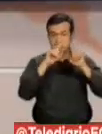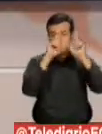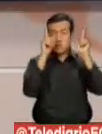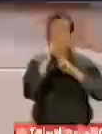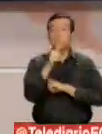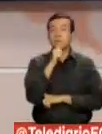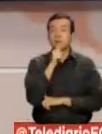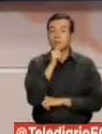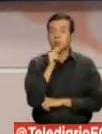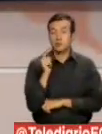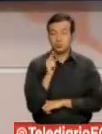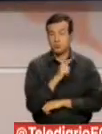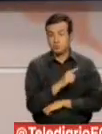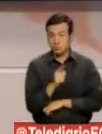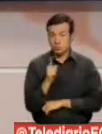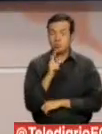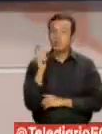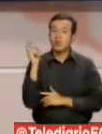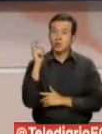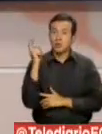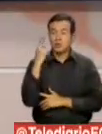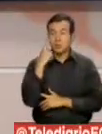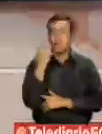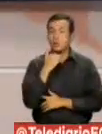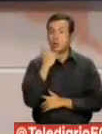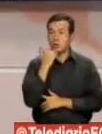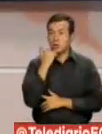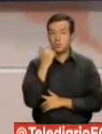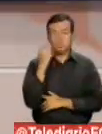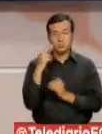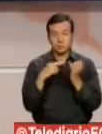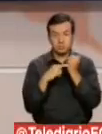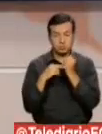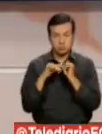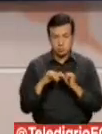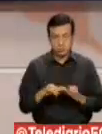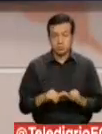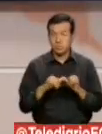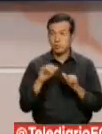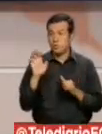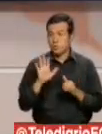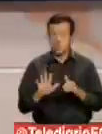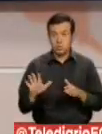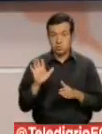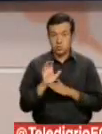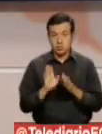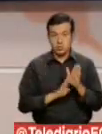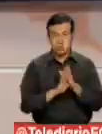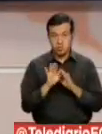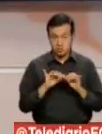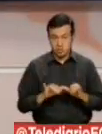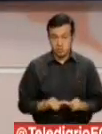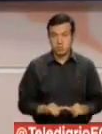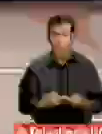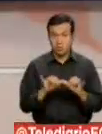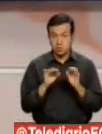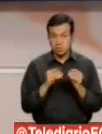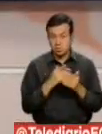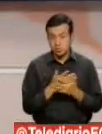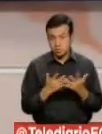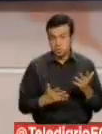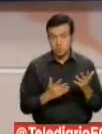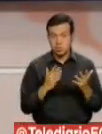el que debe tratar de conseguir los recursos que hagan que nuestro país progrese y se convierta en